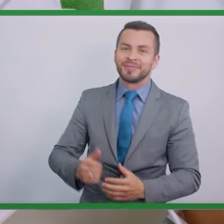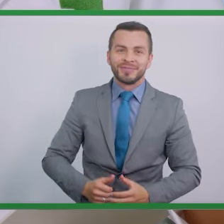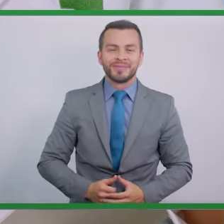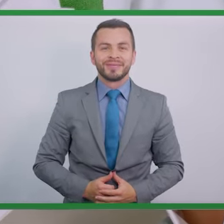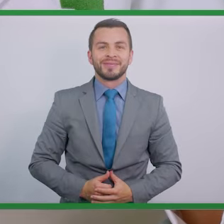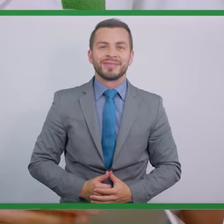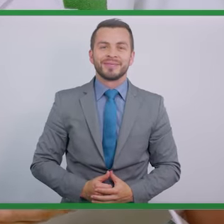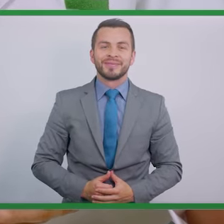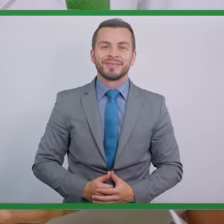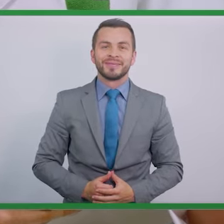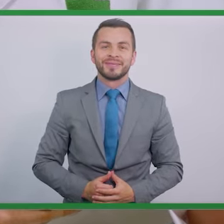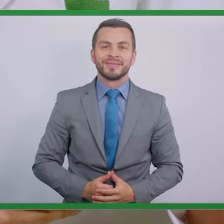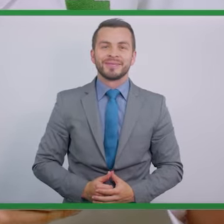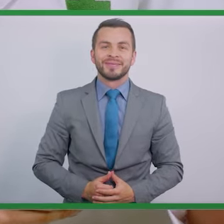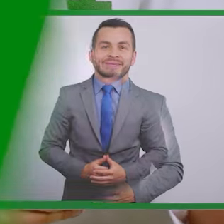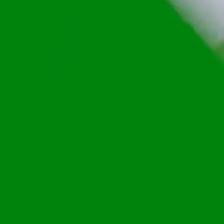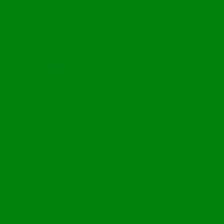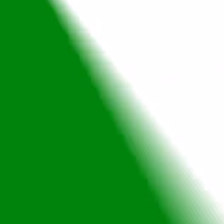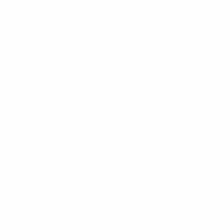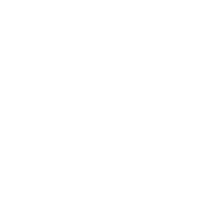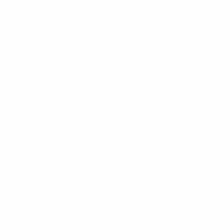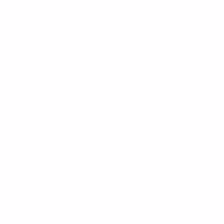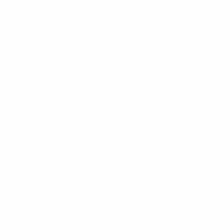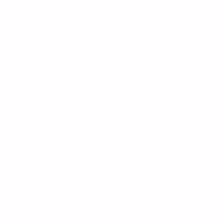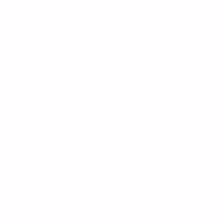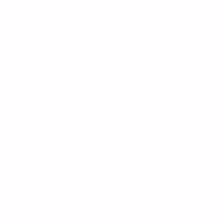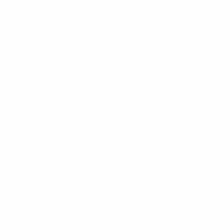verde.com.co Slash uso adecuado